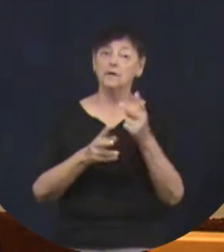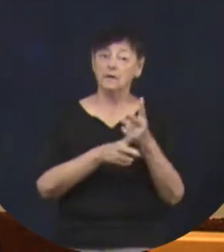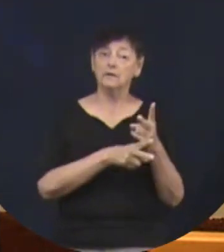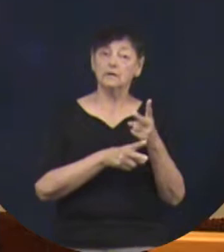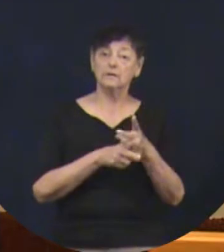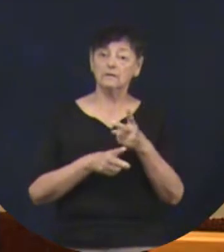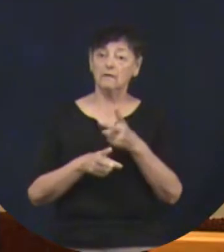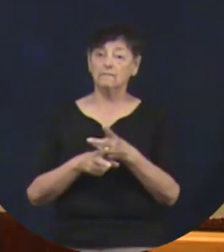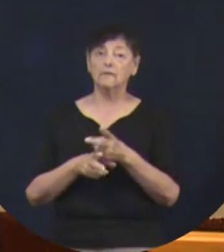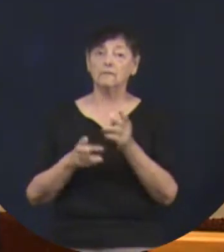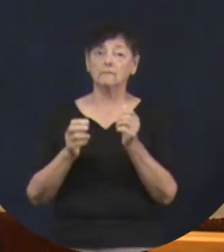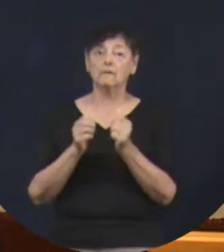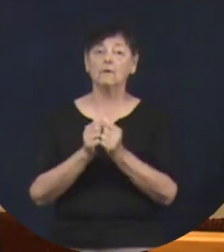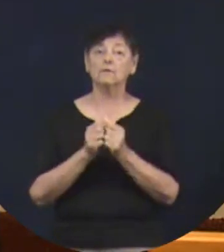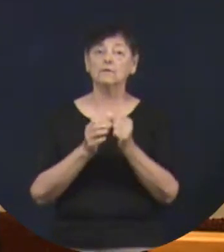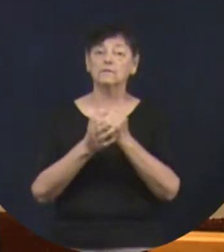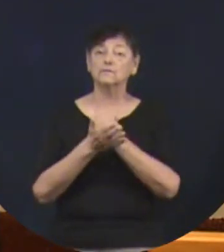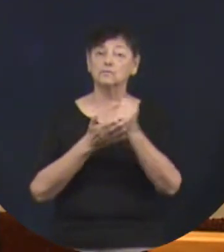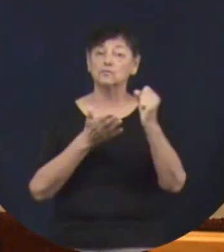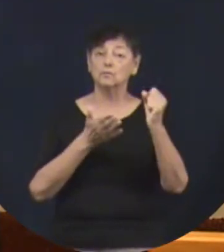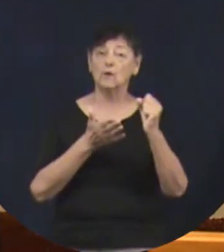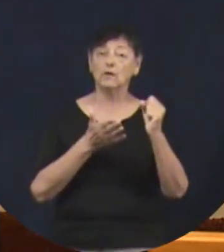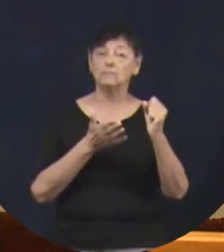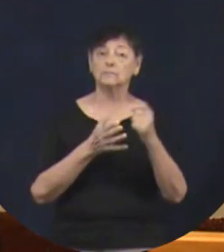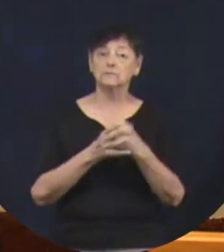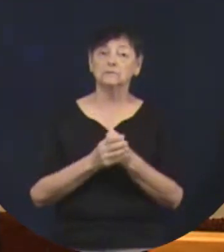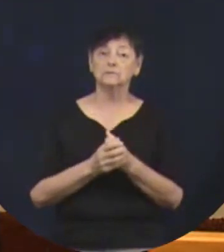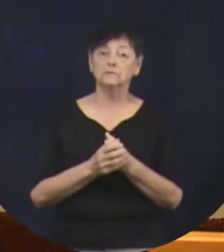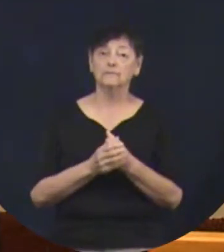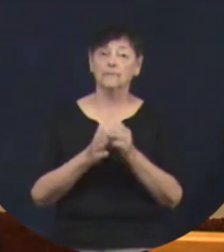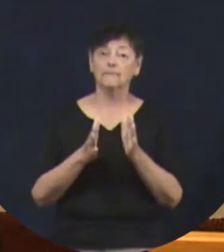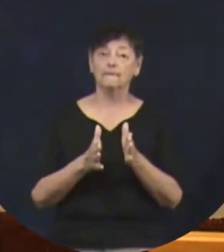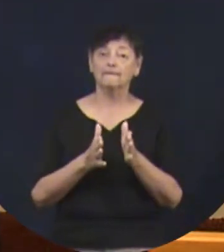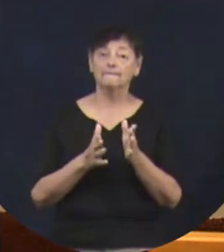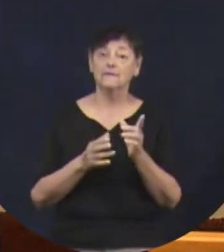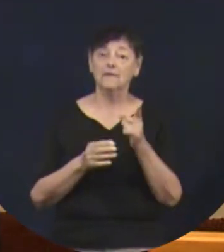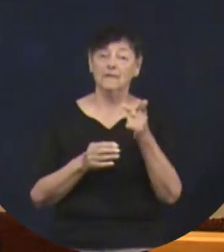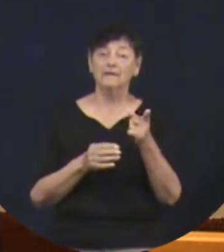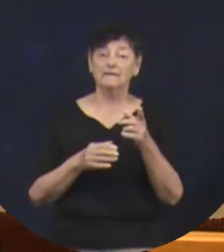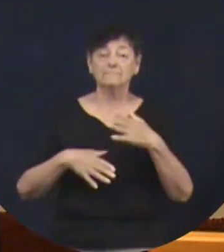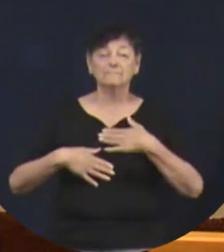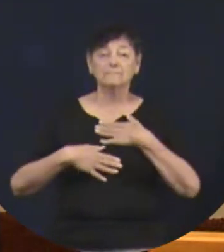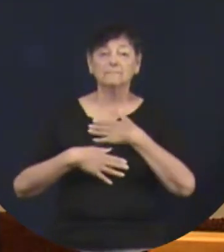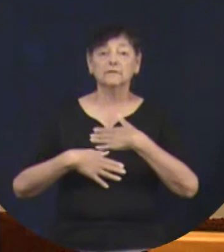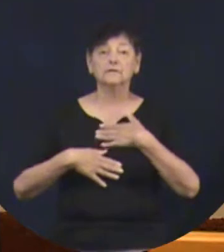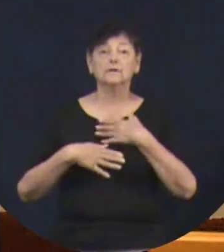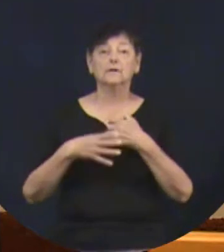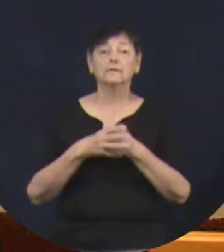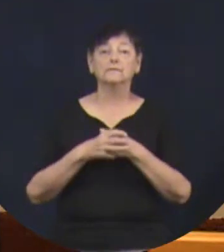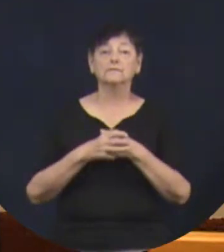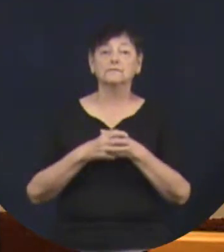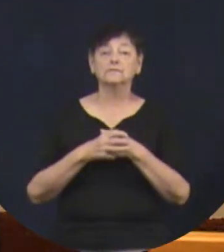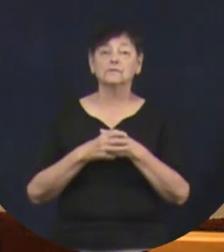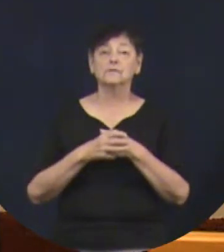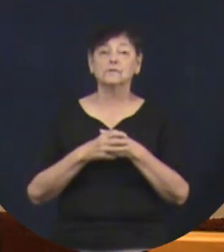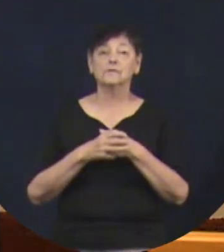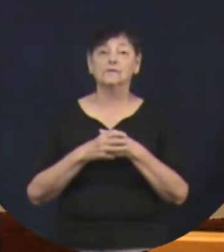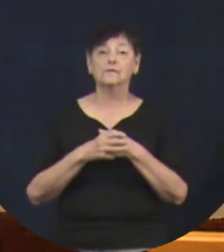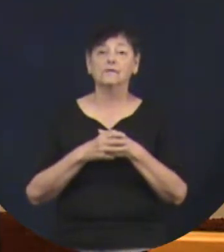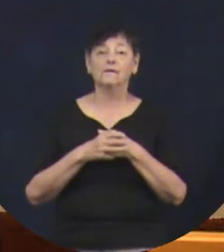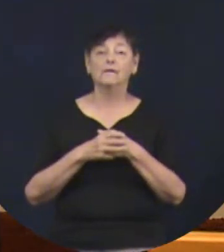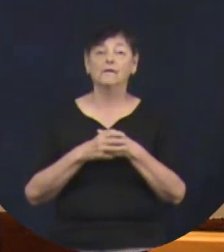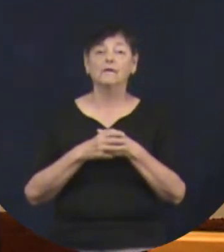cuidado con los escribas. Les encanta pasearse